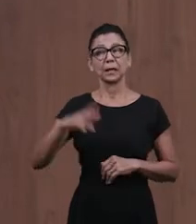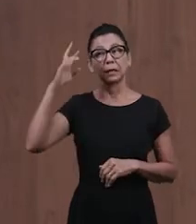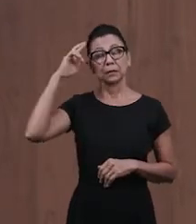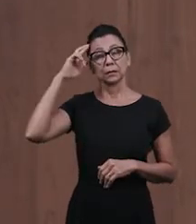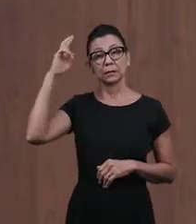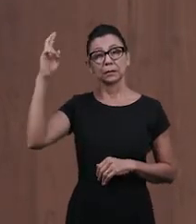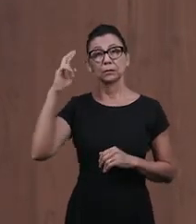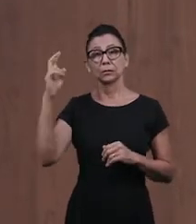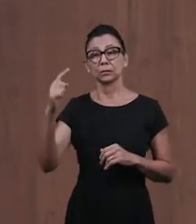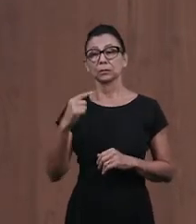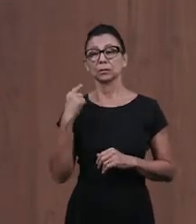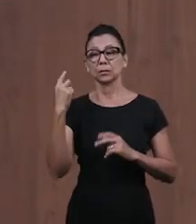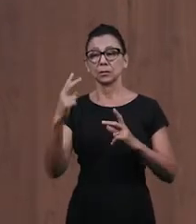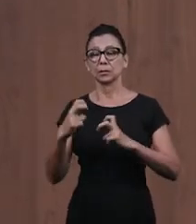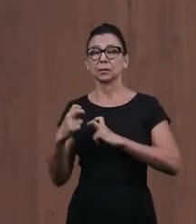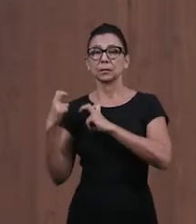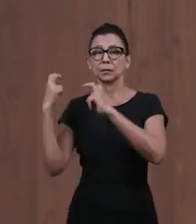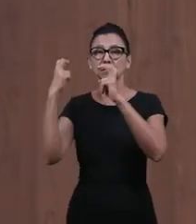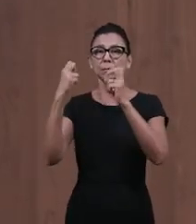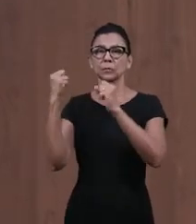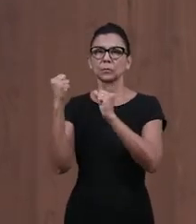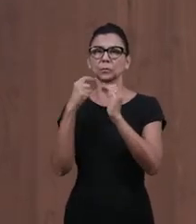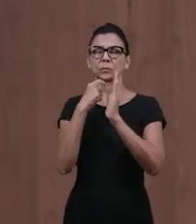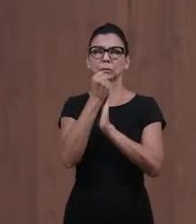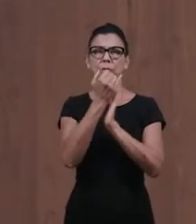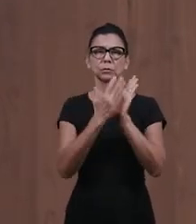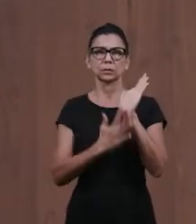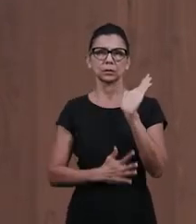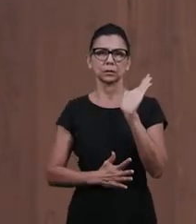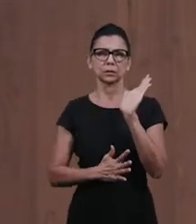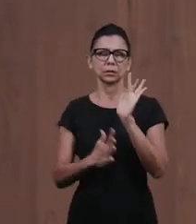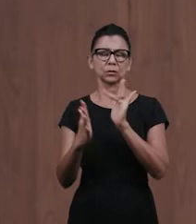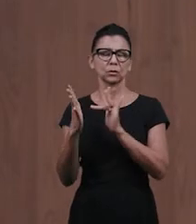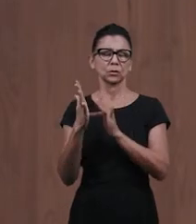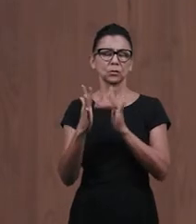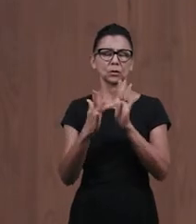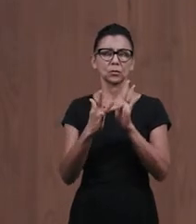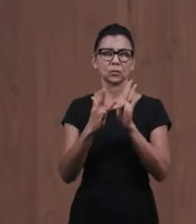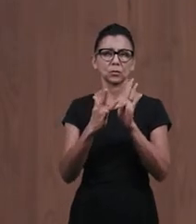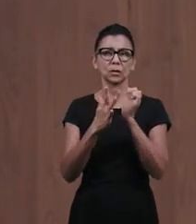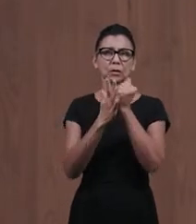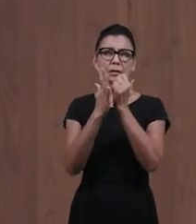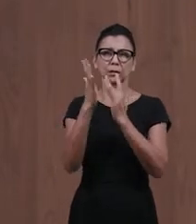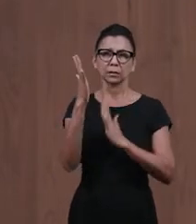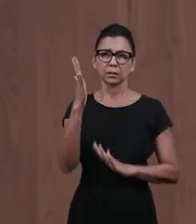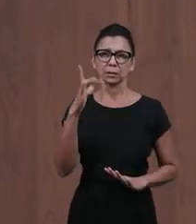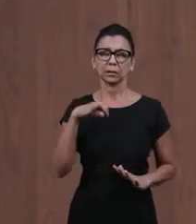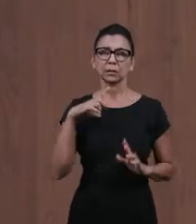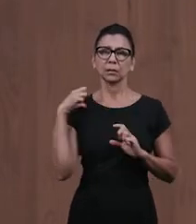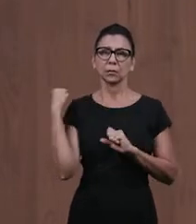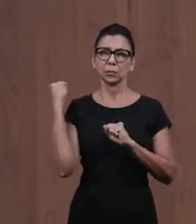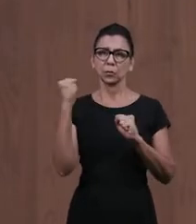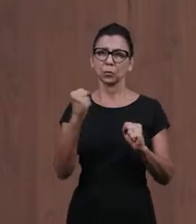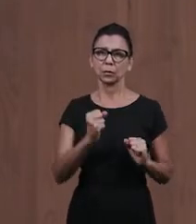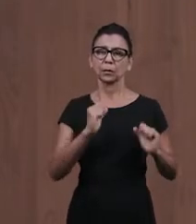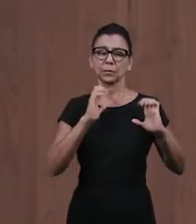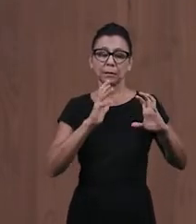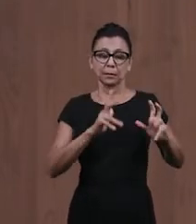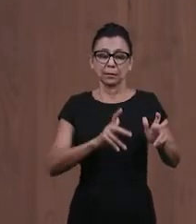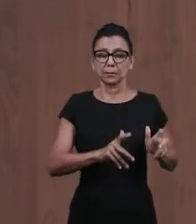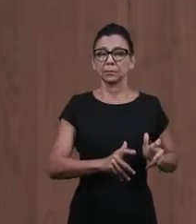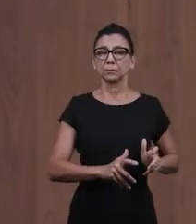Señor, clamamos por el poder que hay en la sangre de Jesús, esta sangre que tiene poder para limpiar